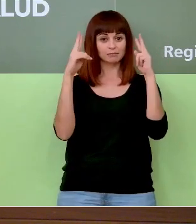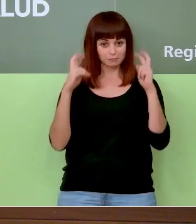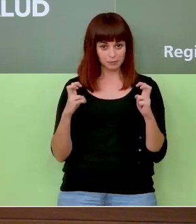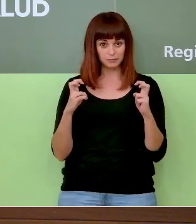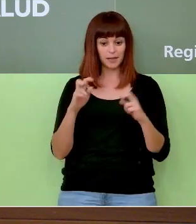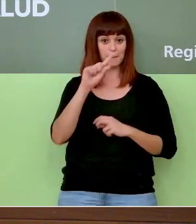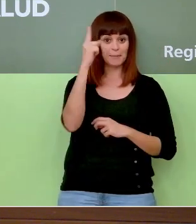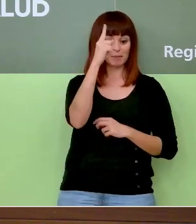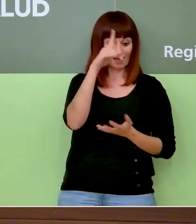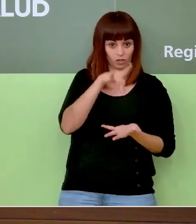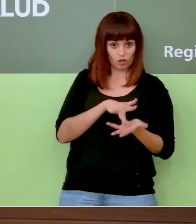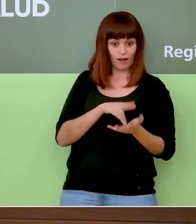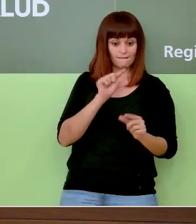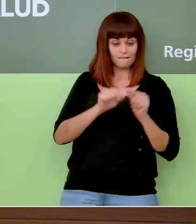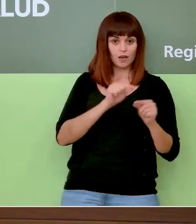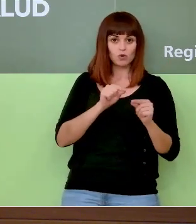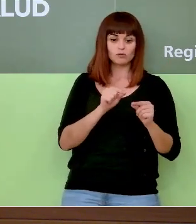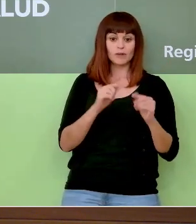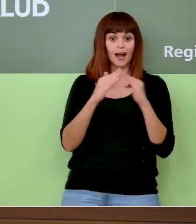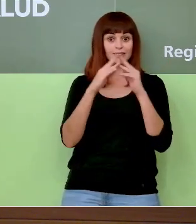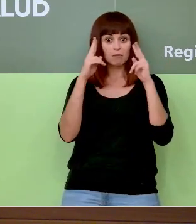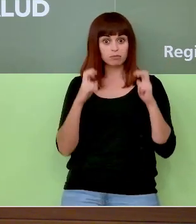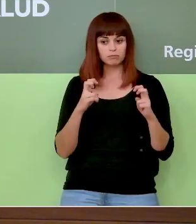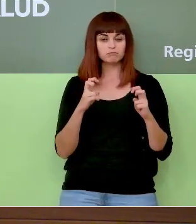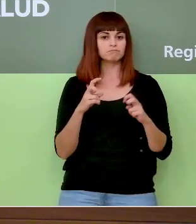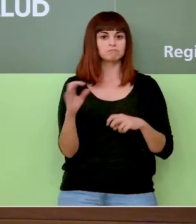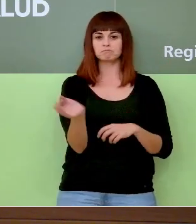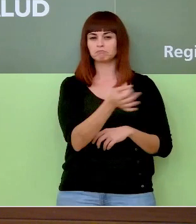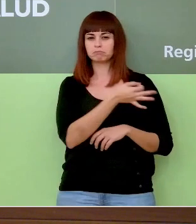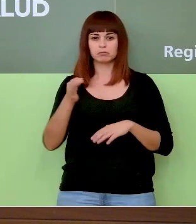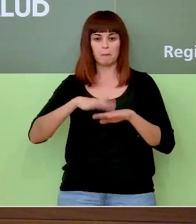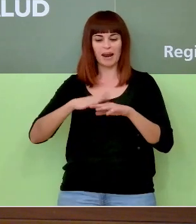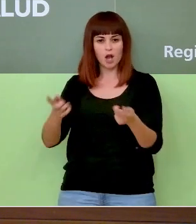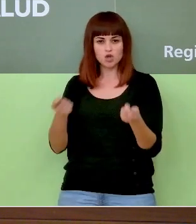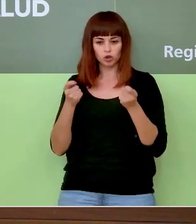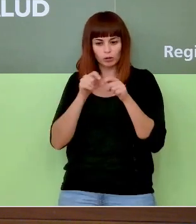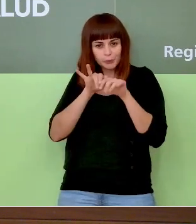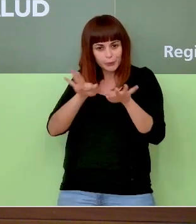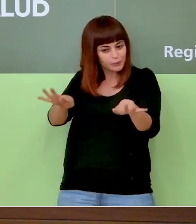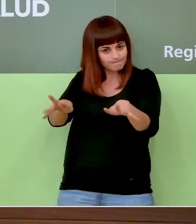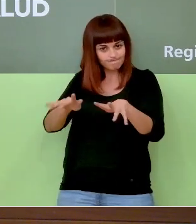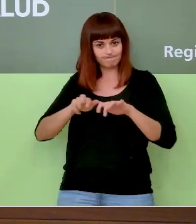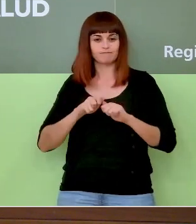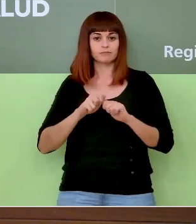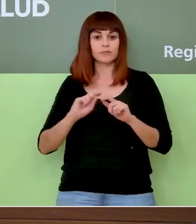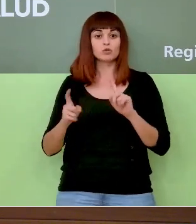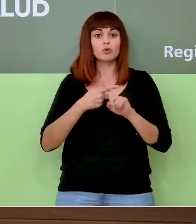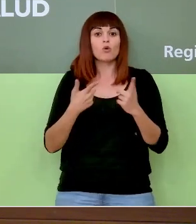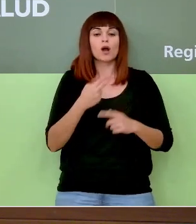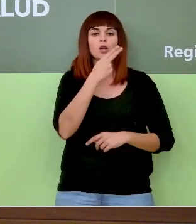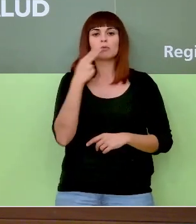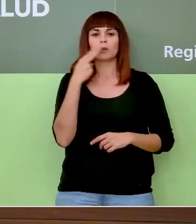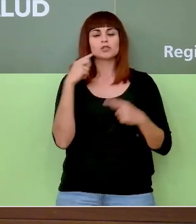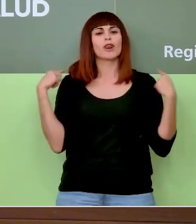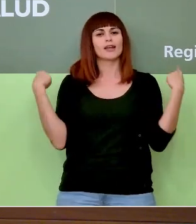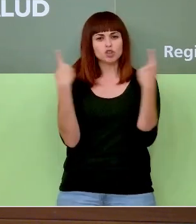la primera onda pandémica, resurge como lema más eficaz contra la propagación de la enfermedad. La solución estriba en el compromiso de todos